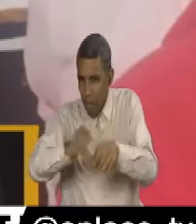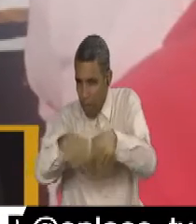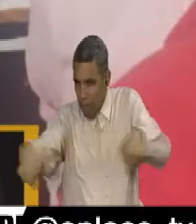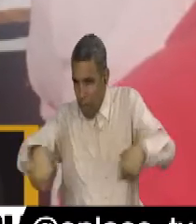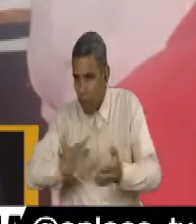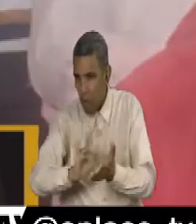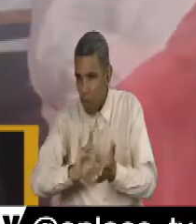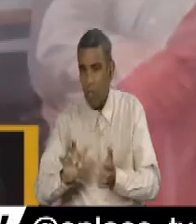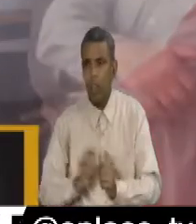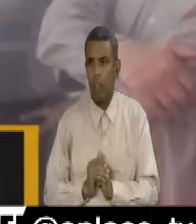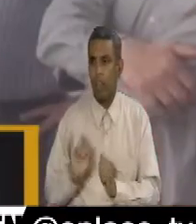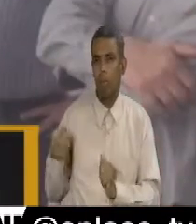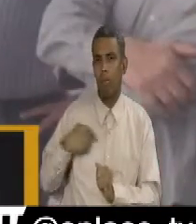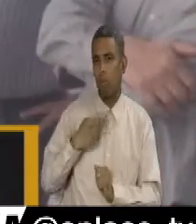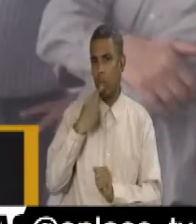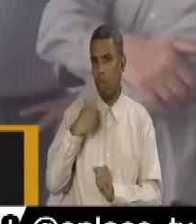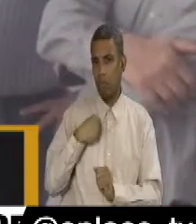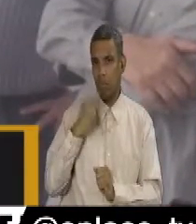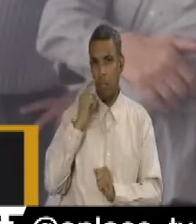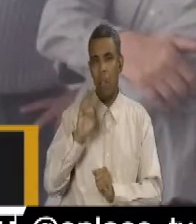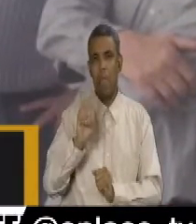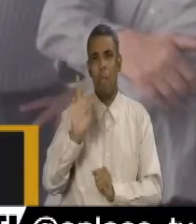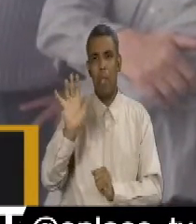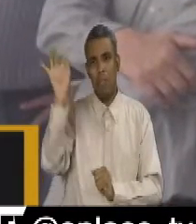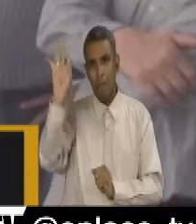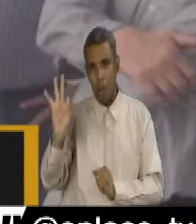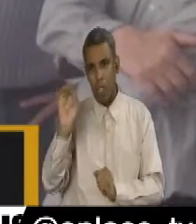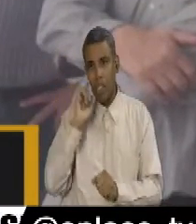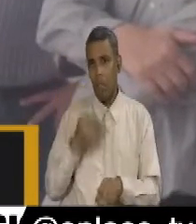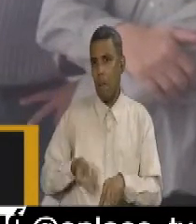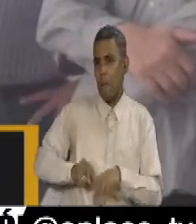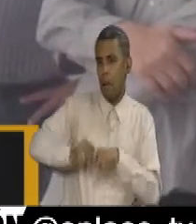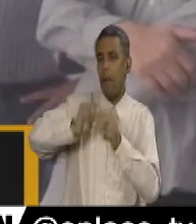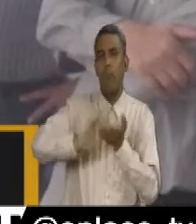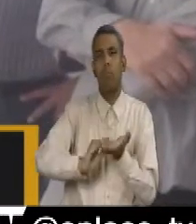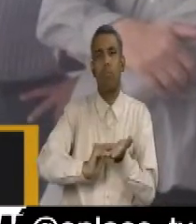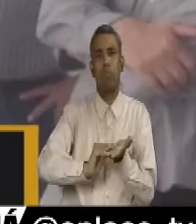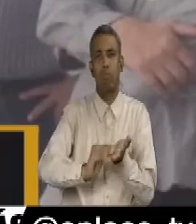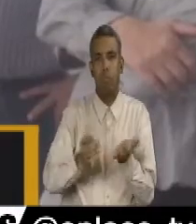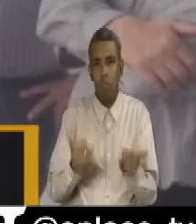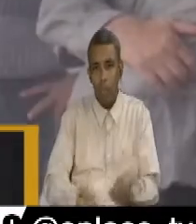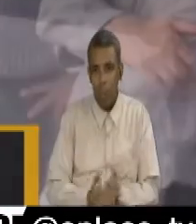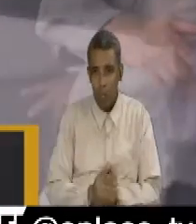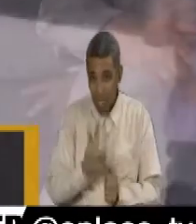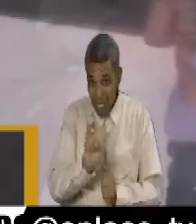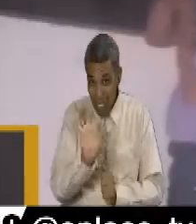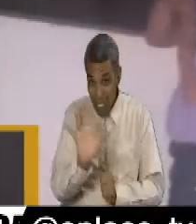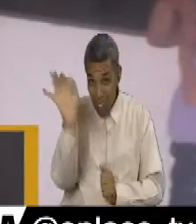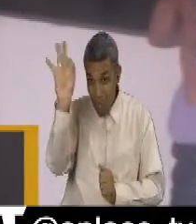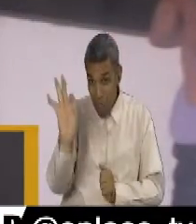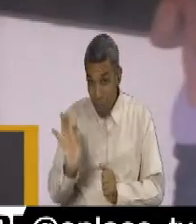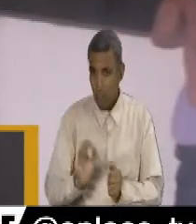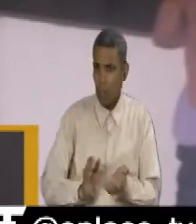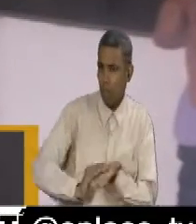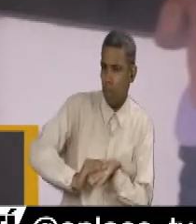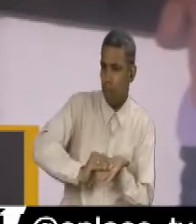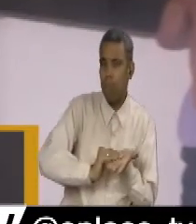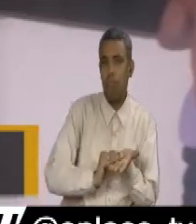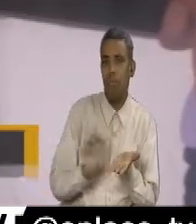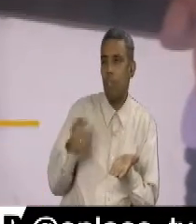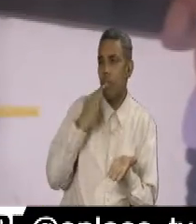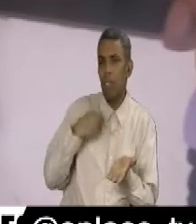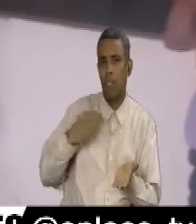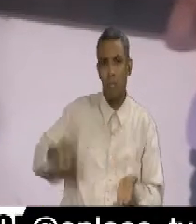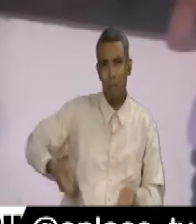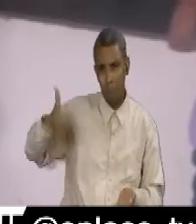contratista que intervine el 25% restante de esta obra. Estos trabajos están adelantados en un 75%, siendo el mismo contratista que intervine